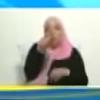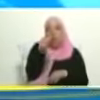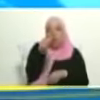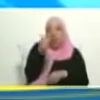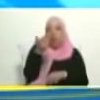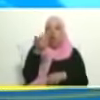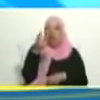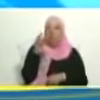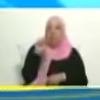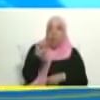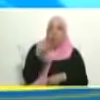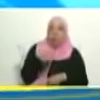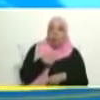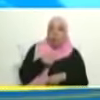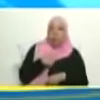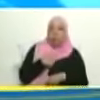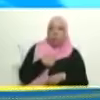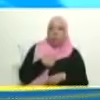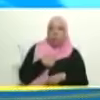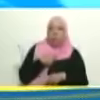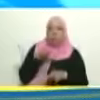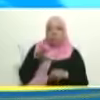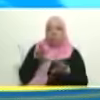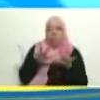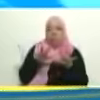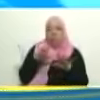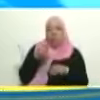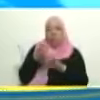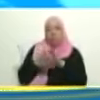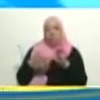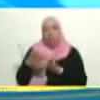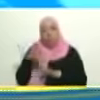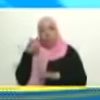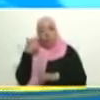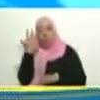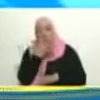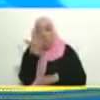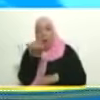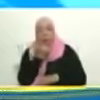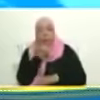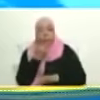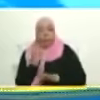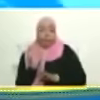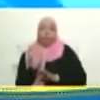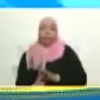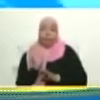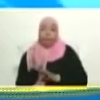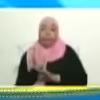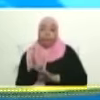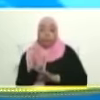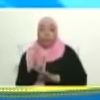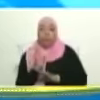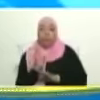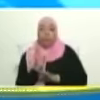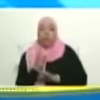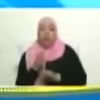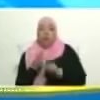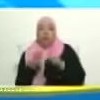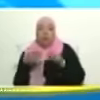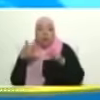pum, a veces pelo dos porque estoy preocupado por algún problema y lo pelo, pues. Algún problema se me viene a la mente y